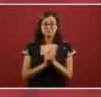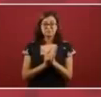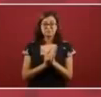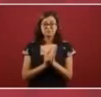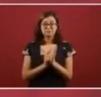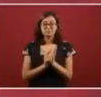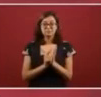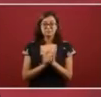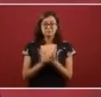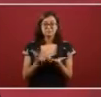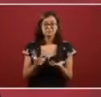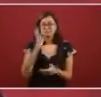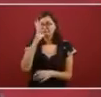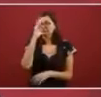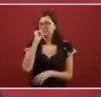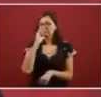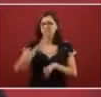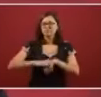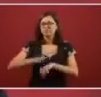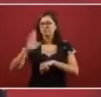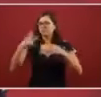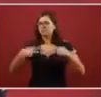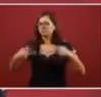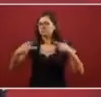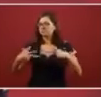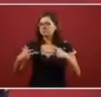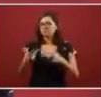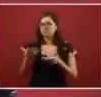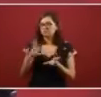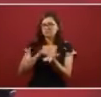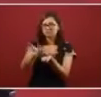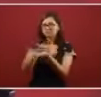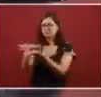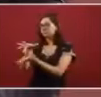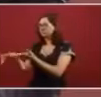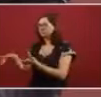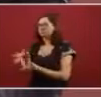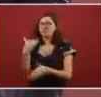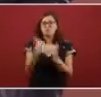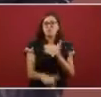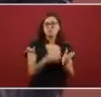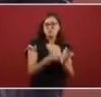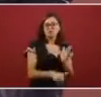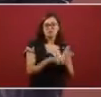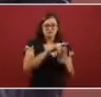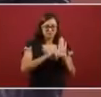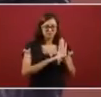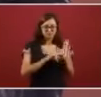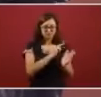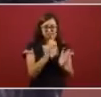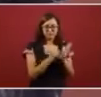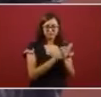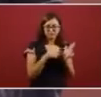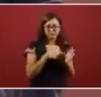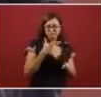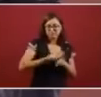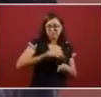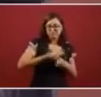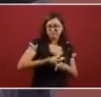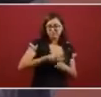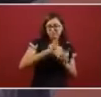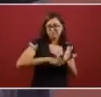más frentes porque no existe todavía una norma ajustada